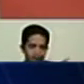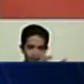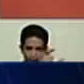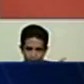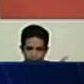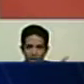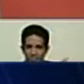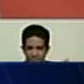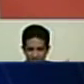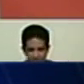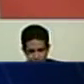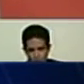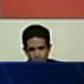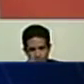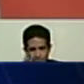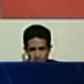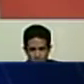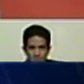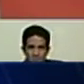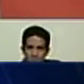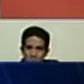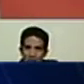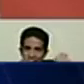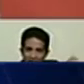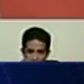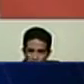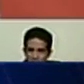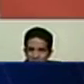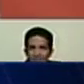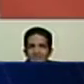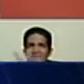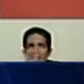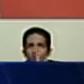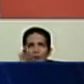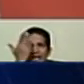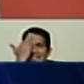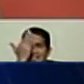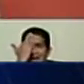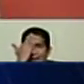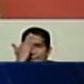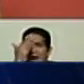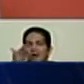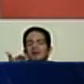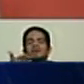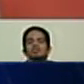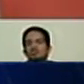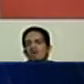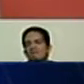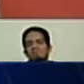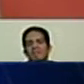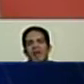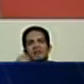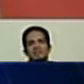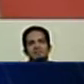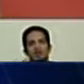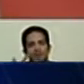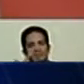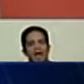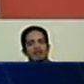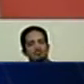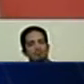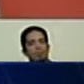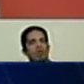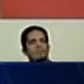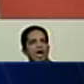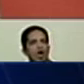leer textual para que el pueblo de Venezuela sepa y tenga conciencia de lo que está pasando, de este grupo de